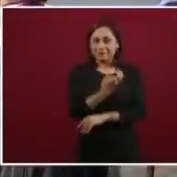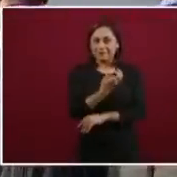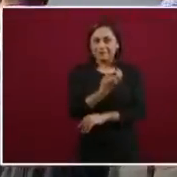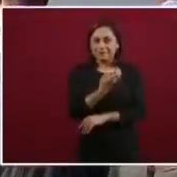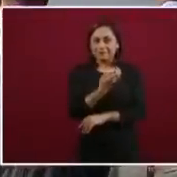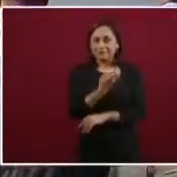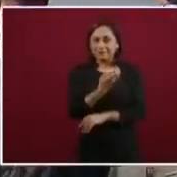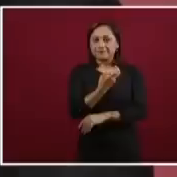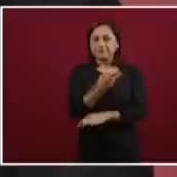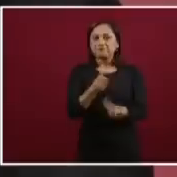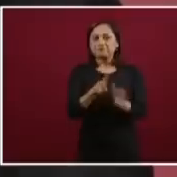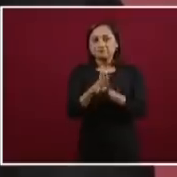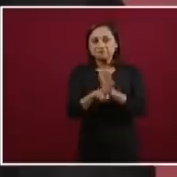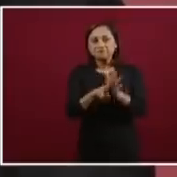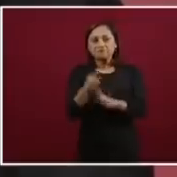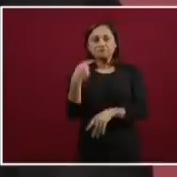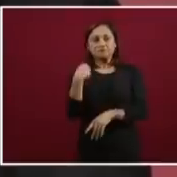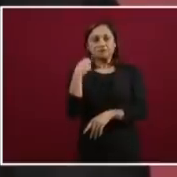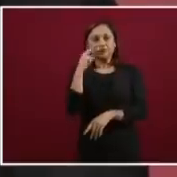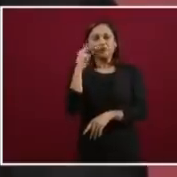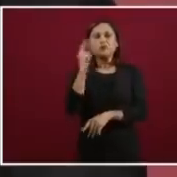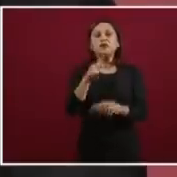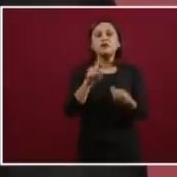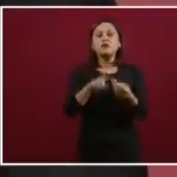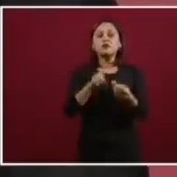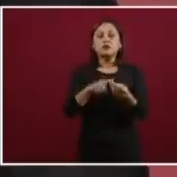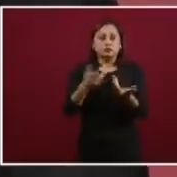lo vi en redes